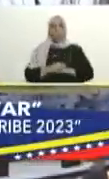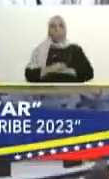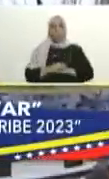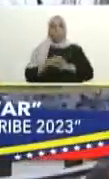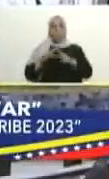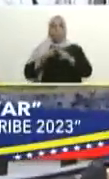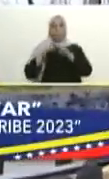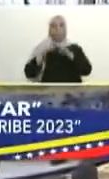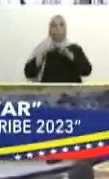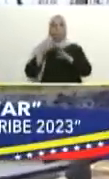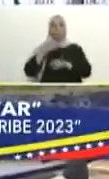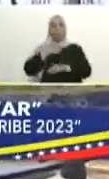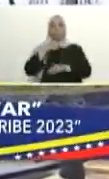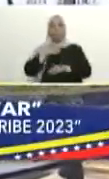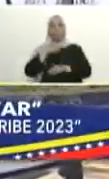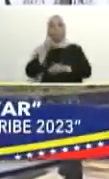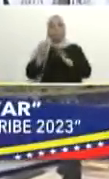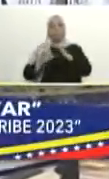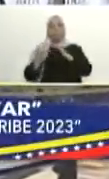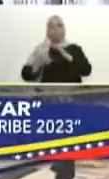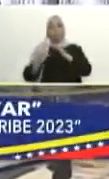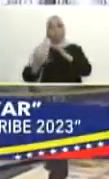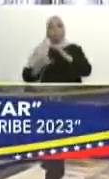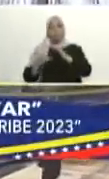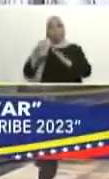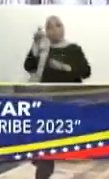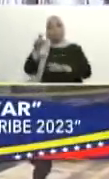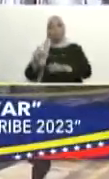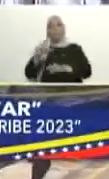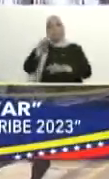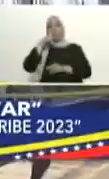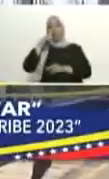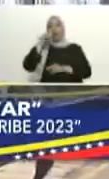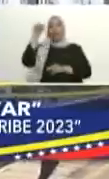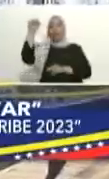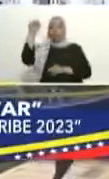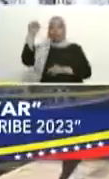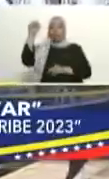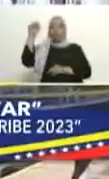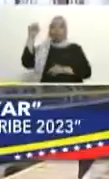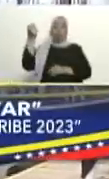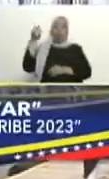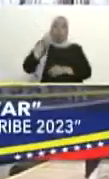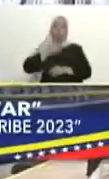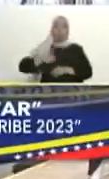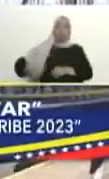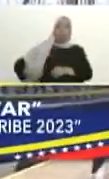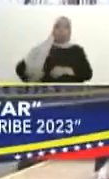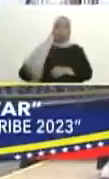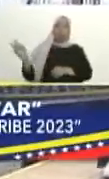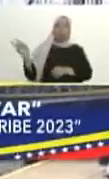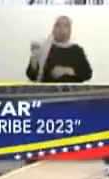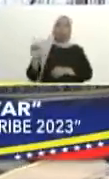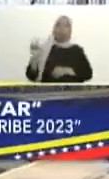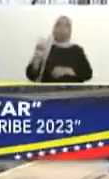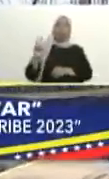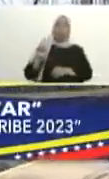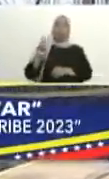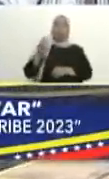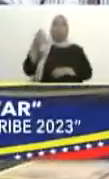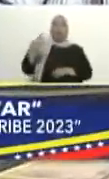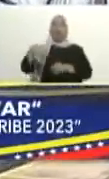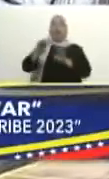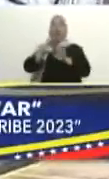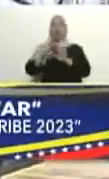Entrega de presente institucional al ciudadano Nicolás Maduro Moros, presidente constitucional de la República Bolivariana